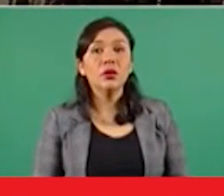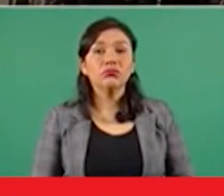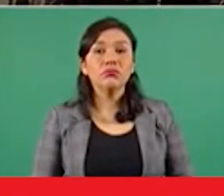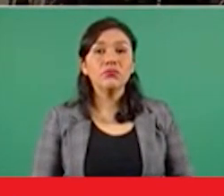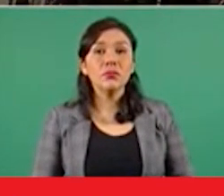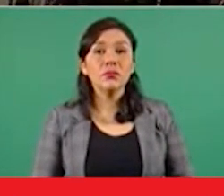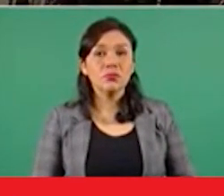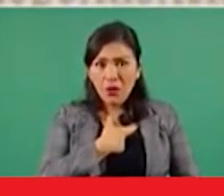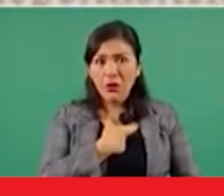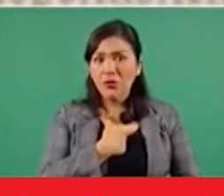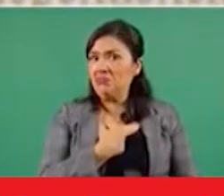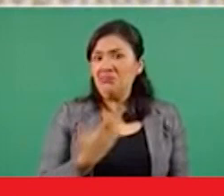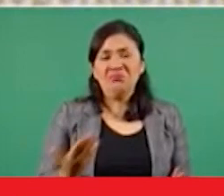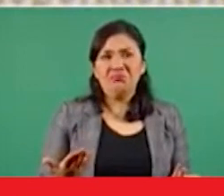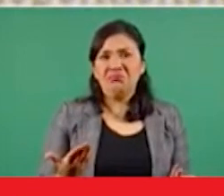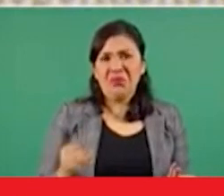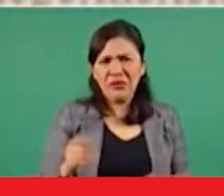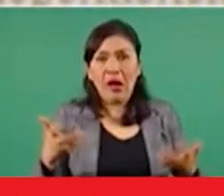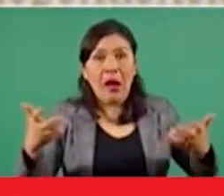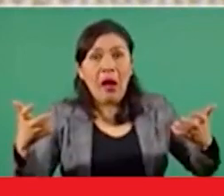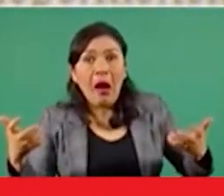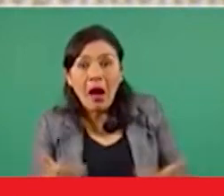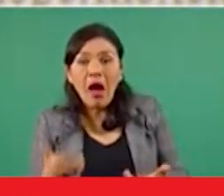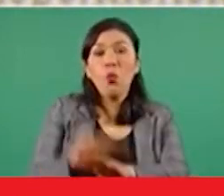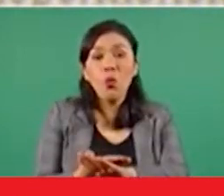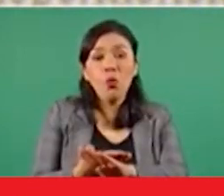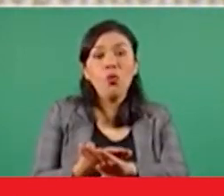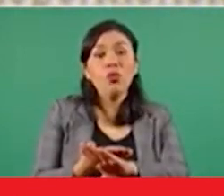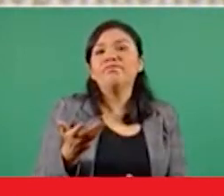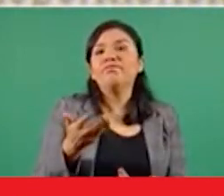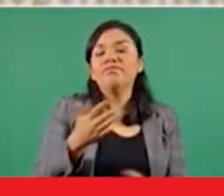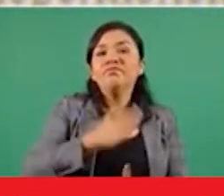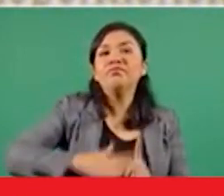yo jamás he actuado en contra